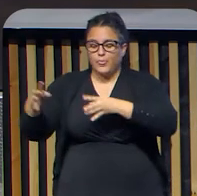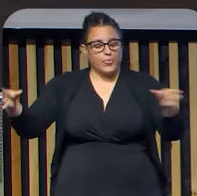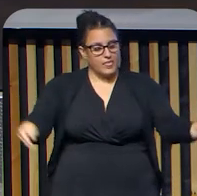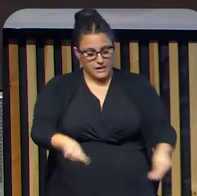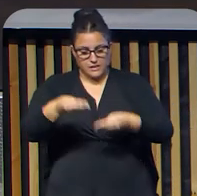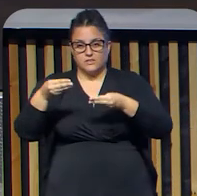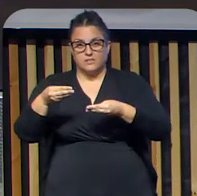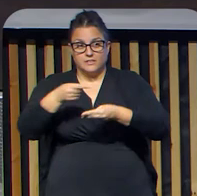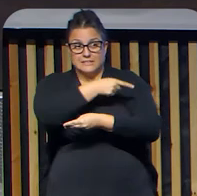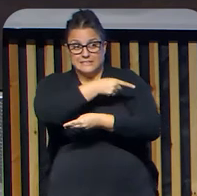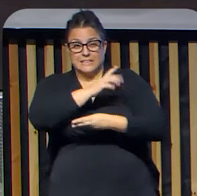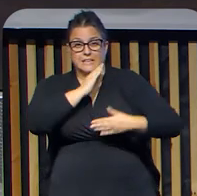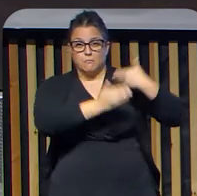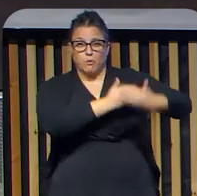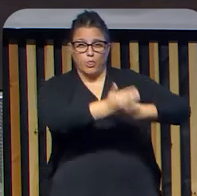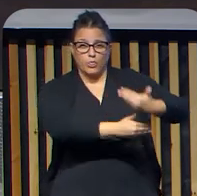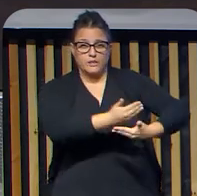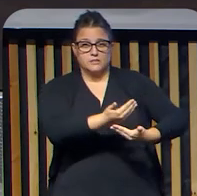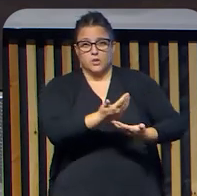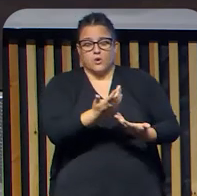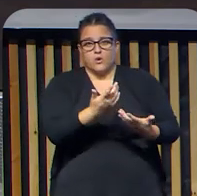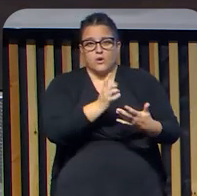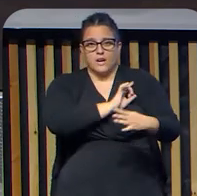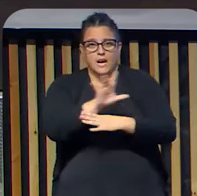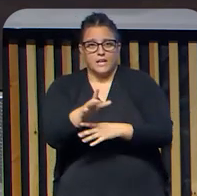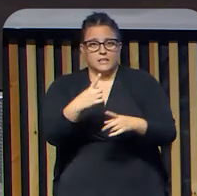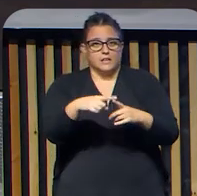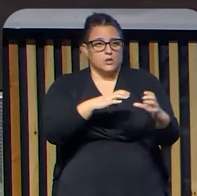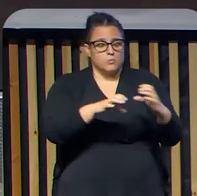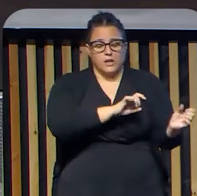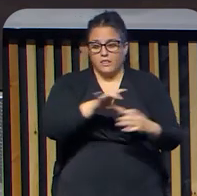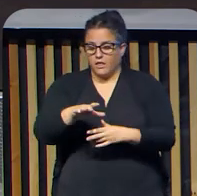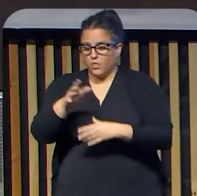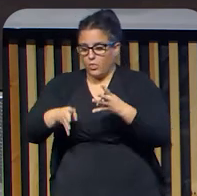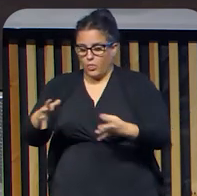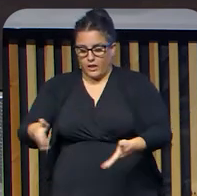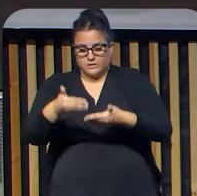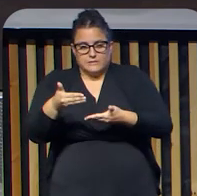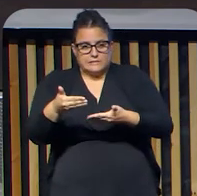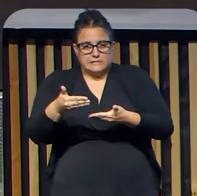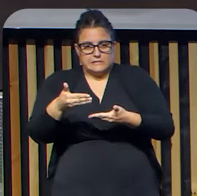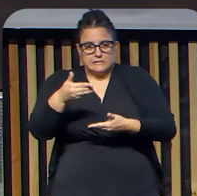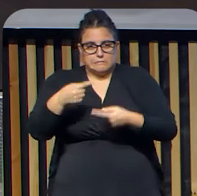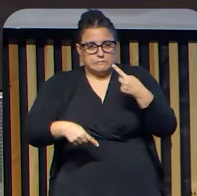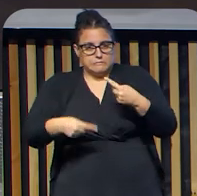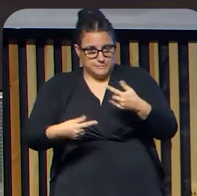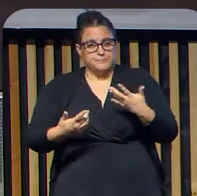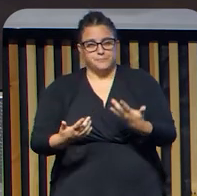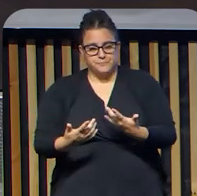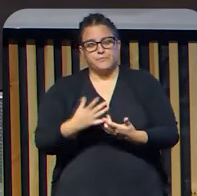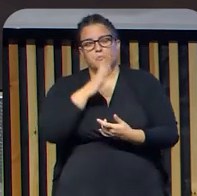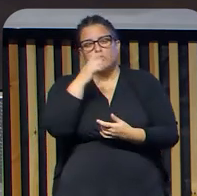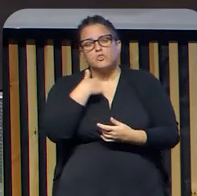en tu experiencia en el asesoramiento que has hecho con distintos ayuntamientos ministerios y tal Bueno si hay ejemplos